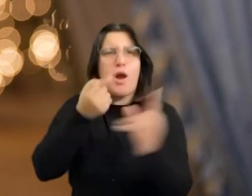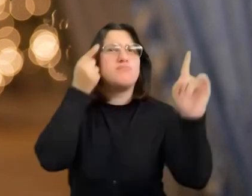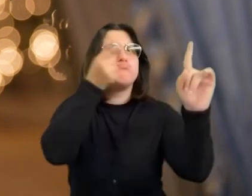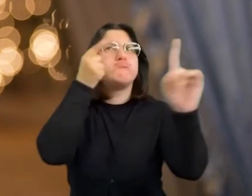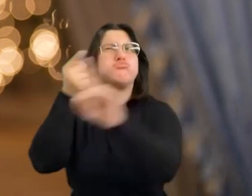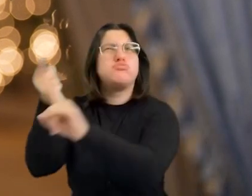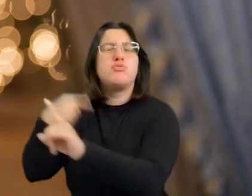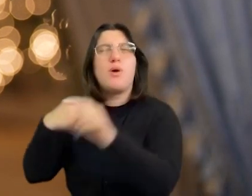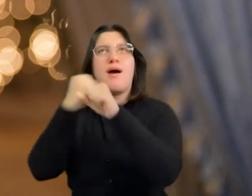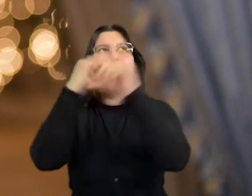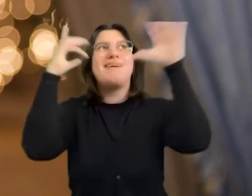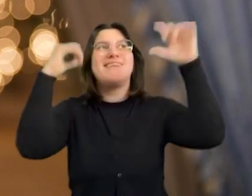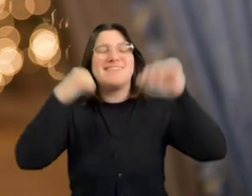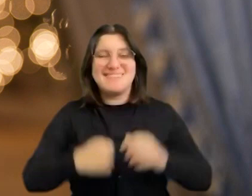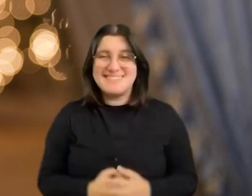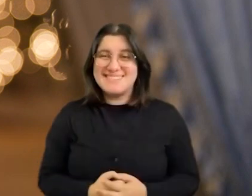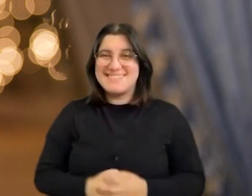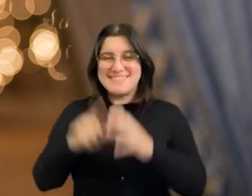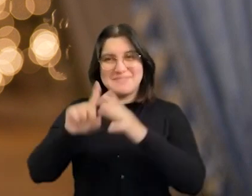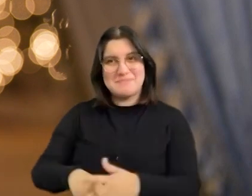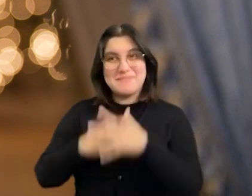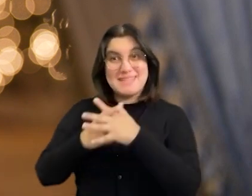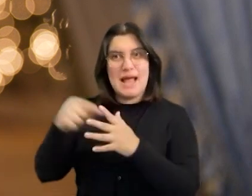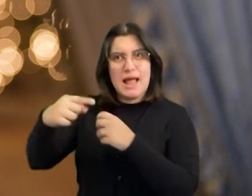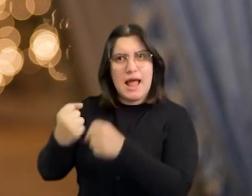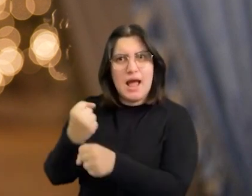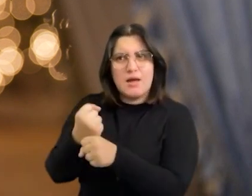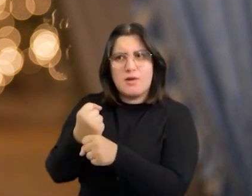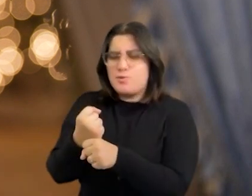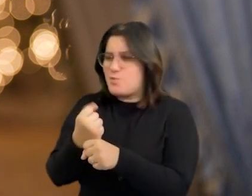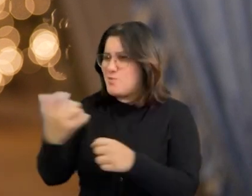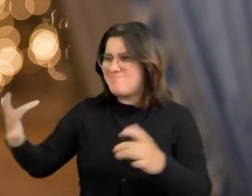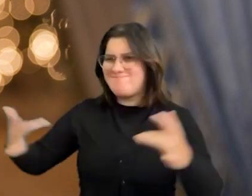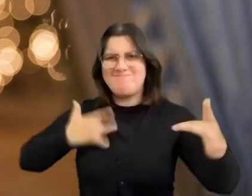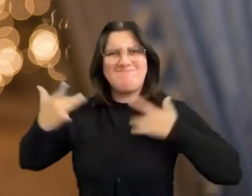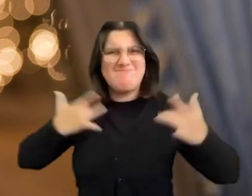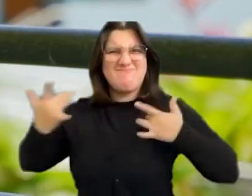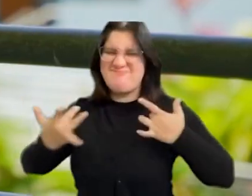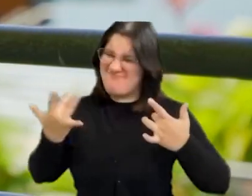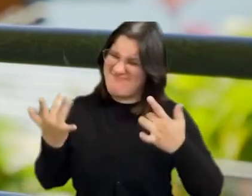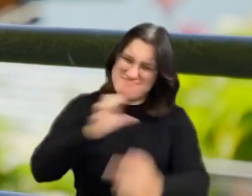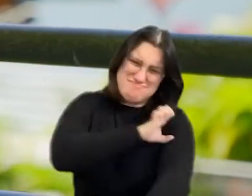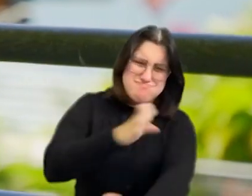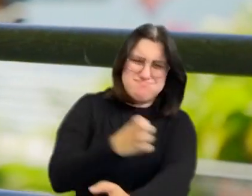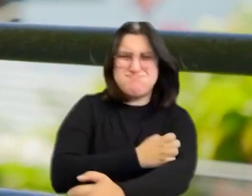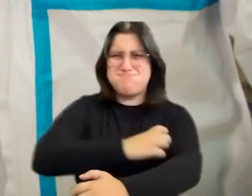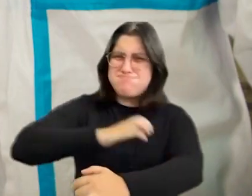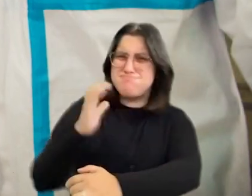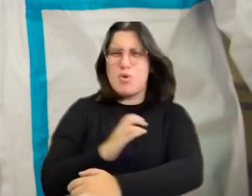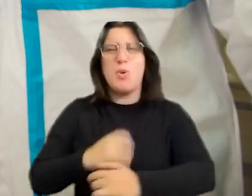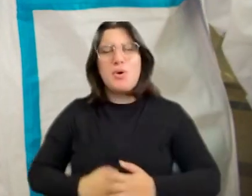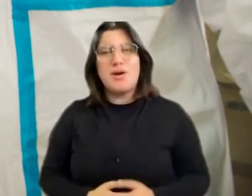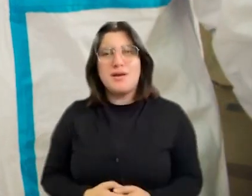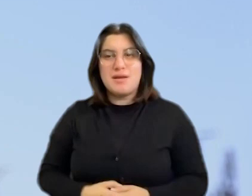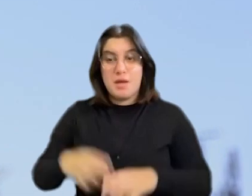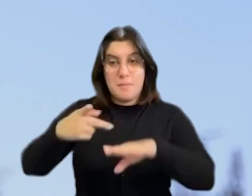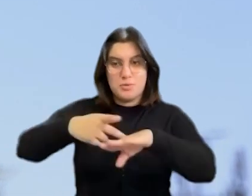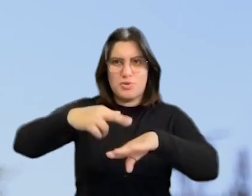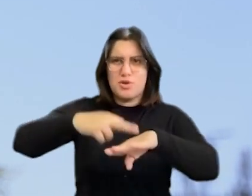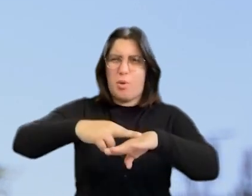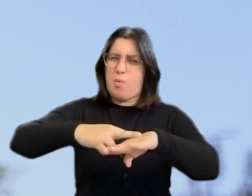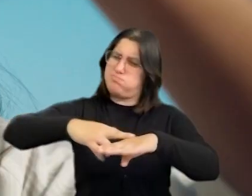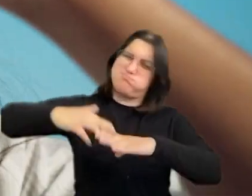que aspiramos. Comenzamos este nuevo año con ánimo renovado y con mucha energía. Puerto Rico se lució en